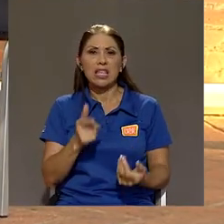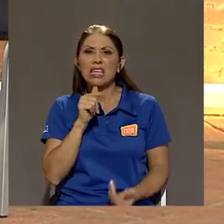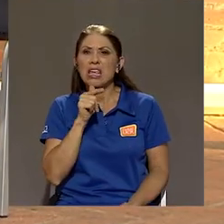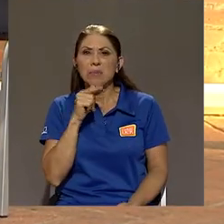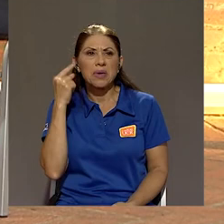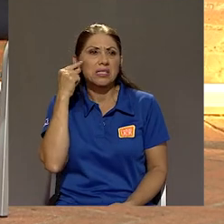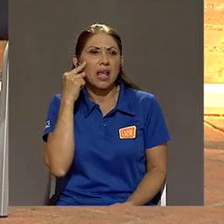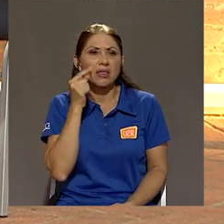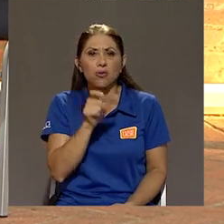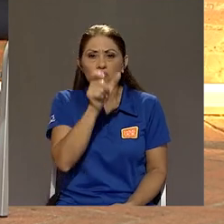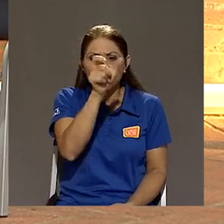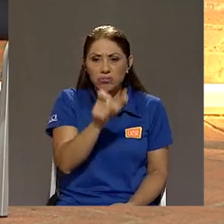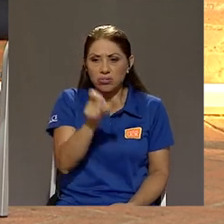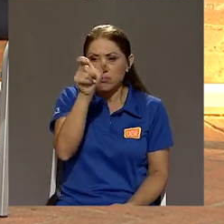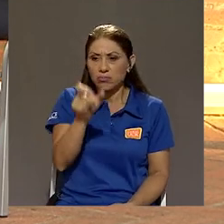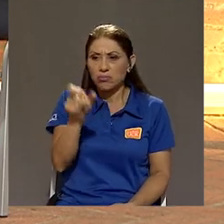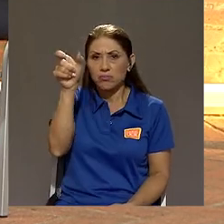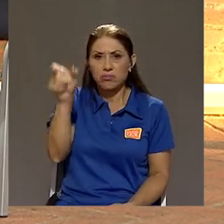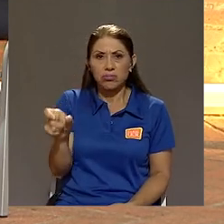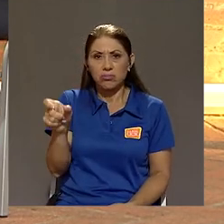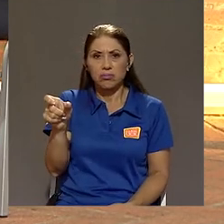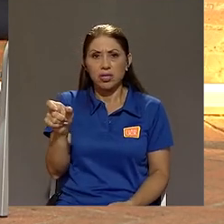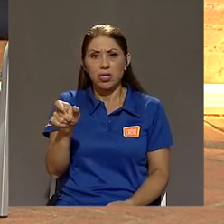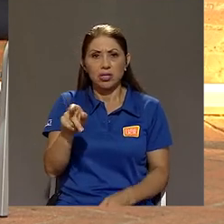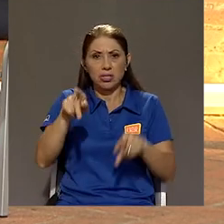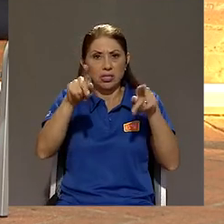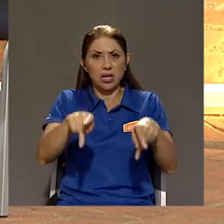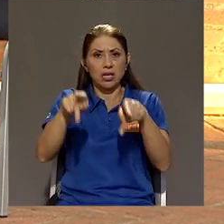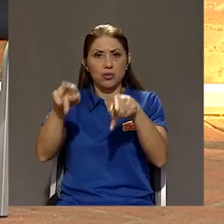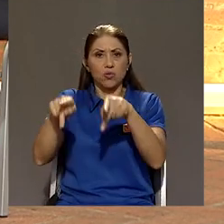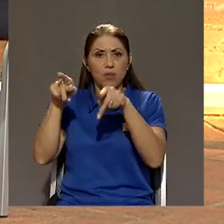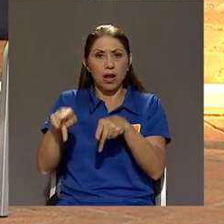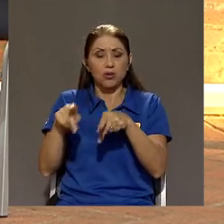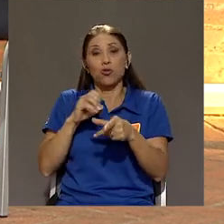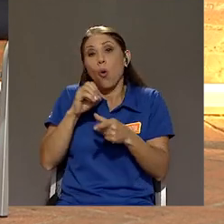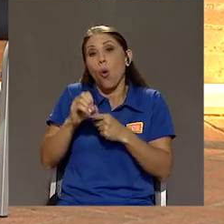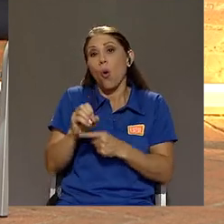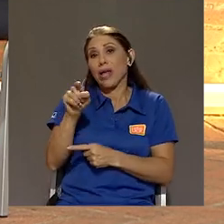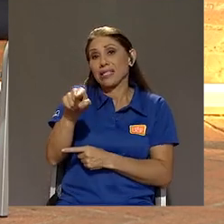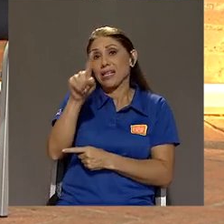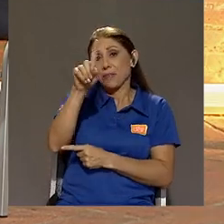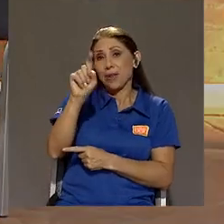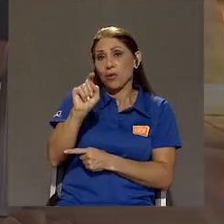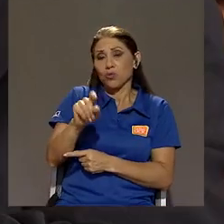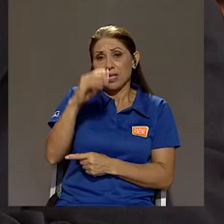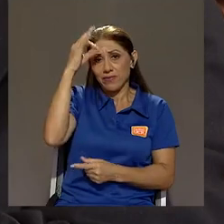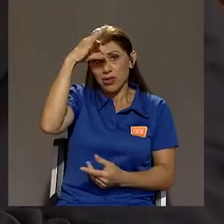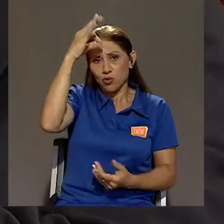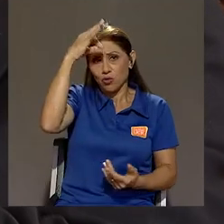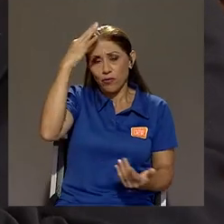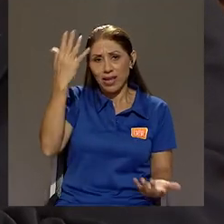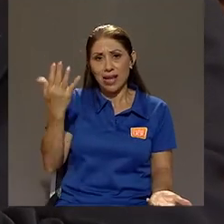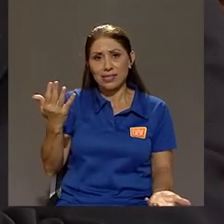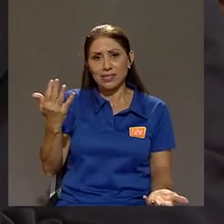en los seres humanos o esas preguntas filosóficas que de alguna manera, aunque